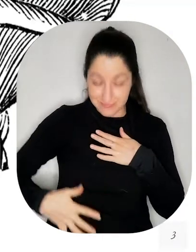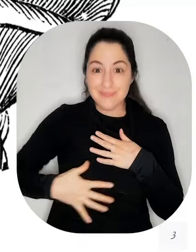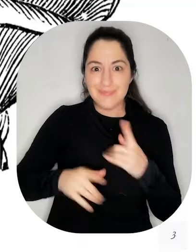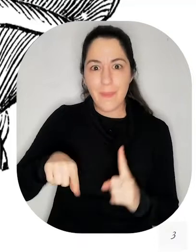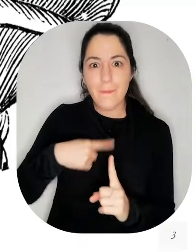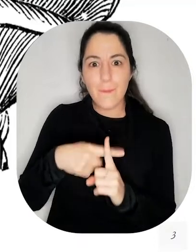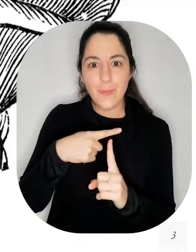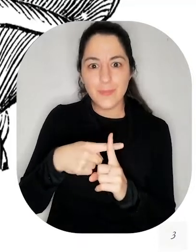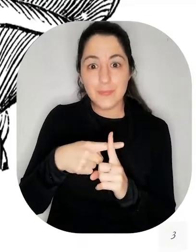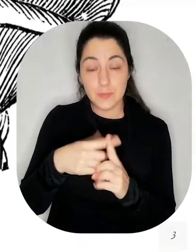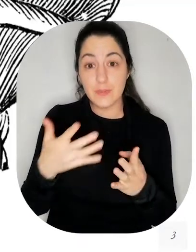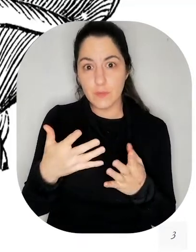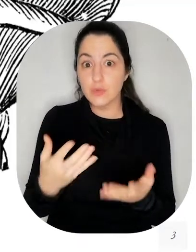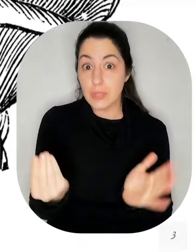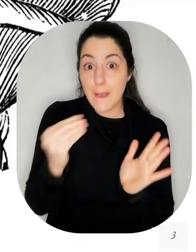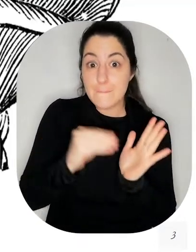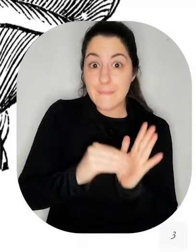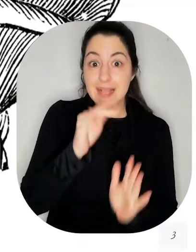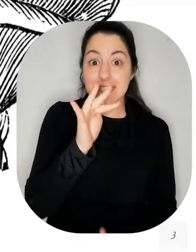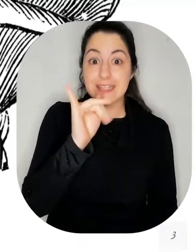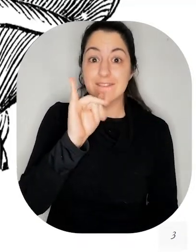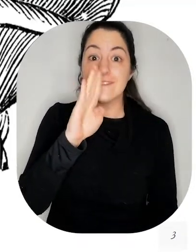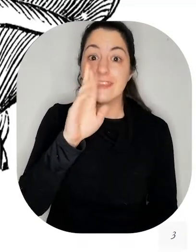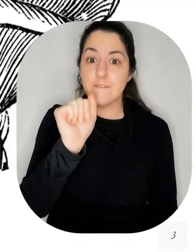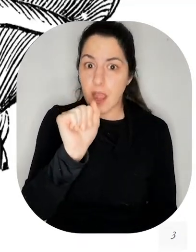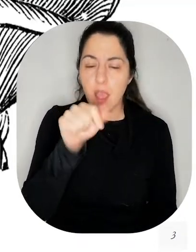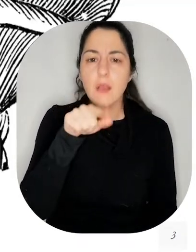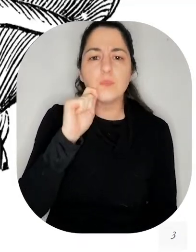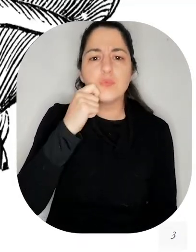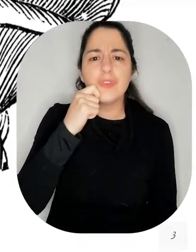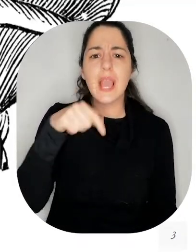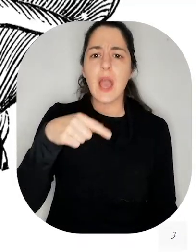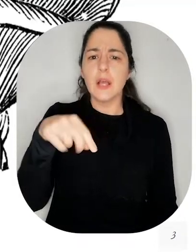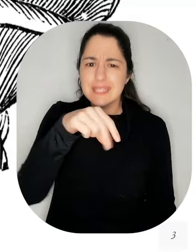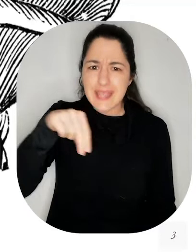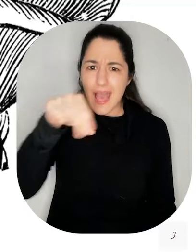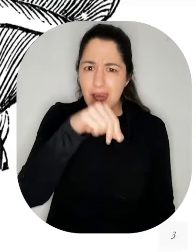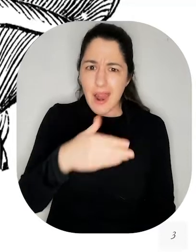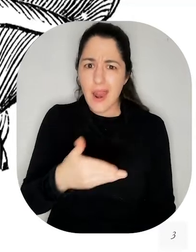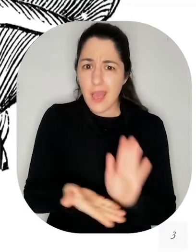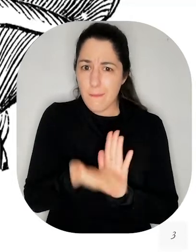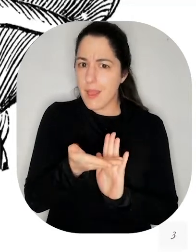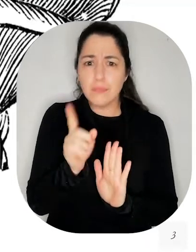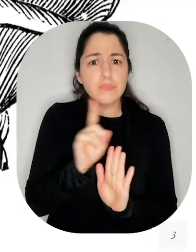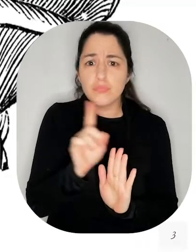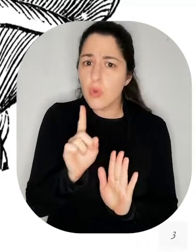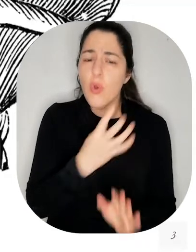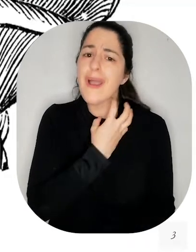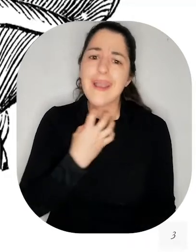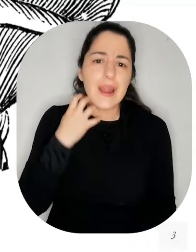No aumenta en este agregar fibra, no aumenta ni la cantidad de sodio, sales que puedan subir la